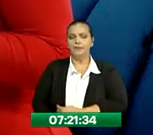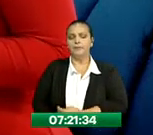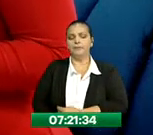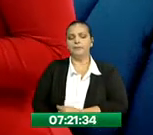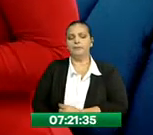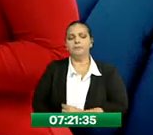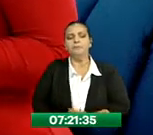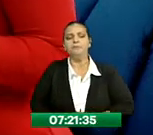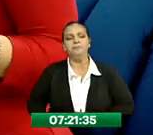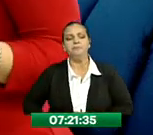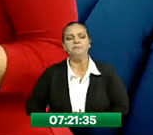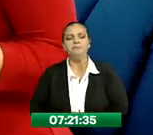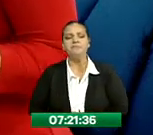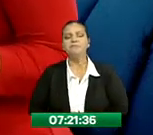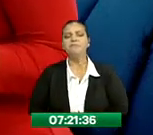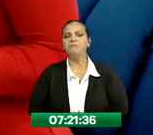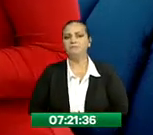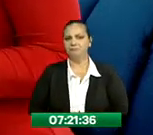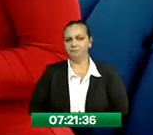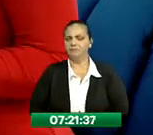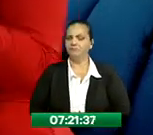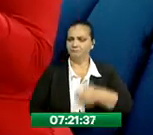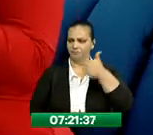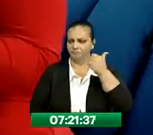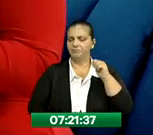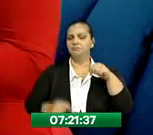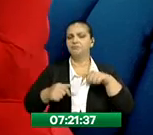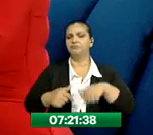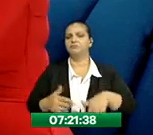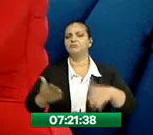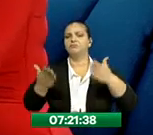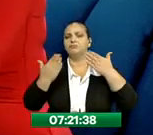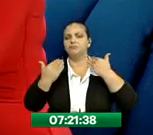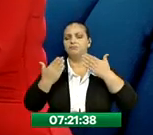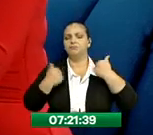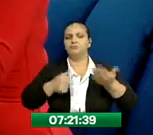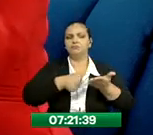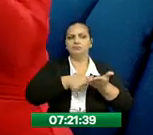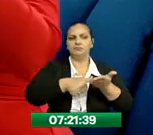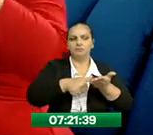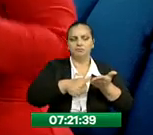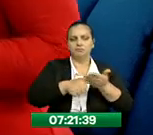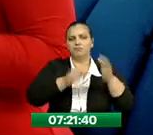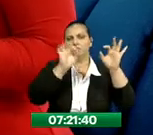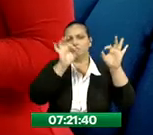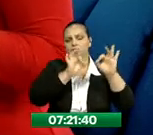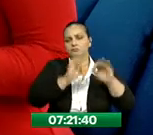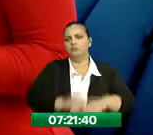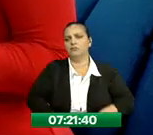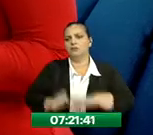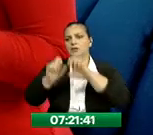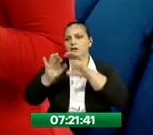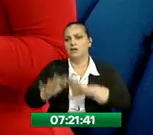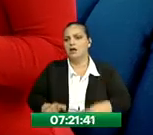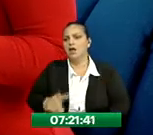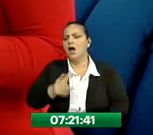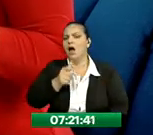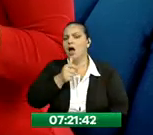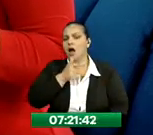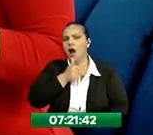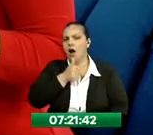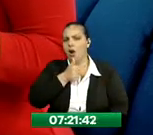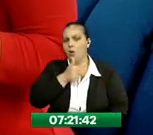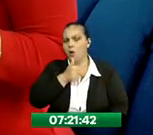muy importante que se iba a desarrollar el día de ayer aquí en Guayaquil entre el ministerio a su cargo y la Secretaría del Agua. Esto